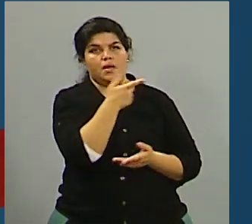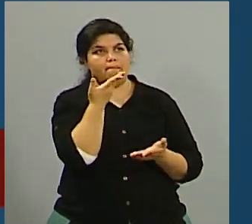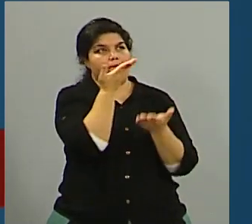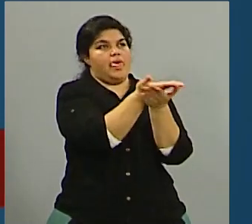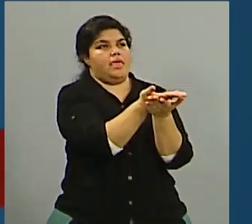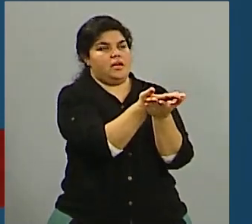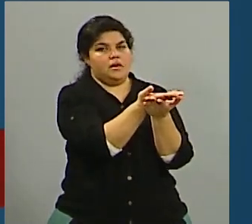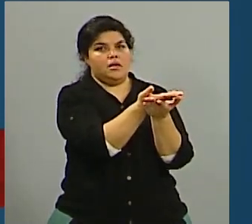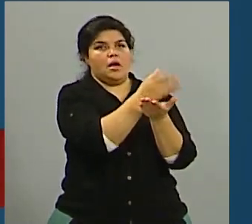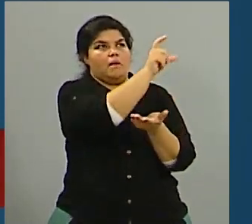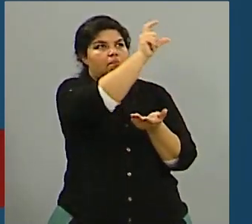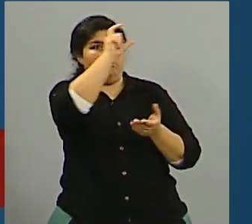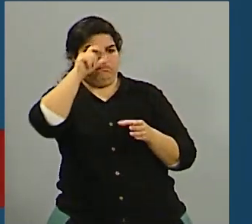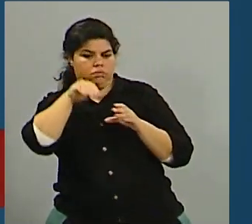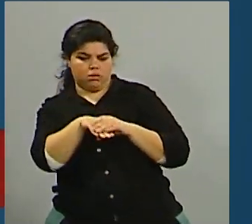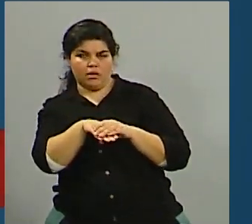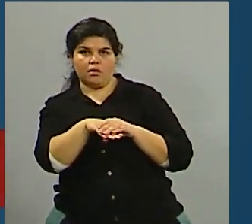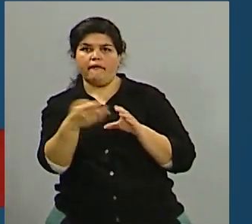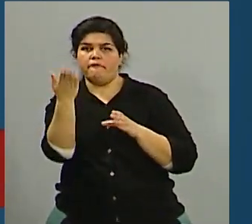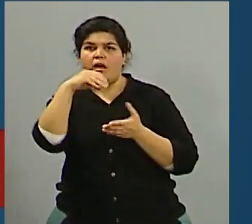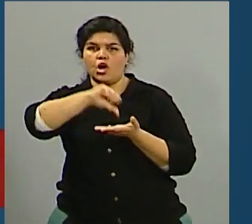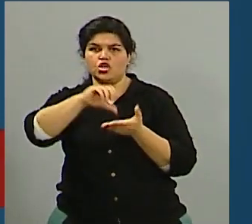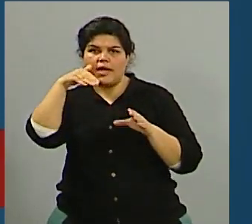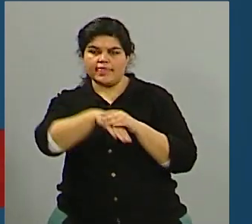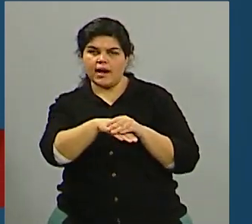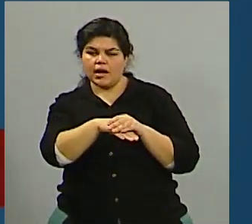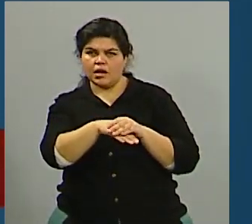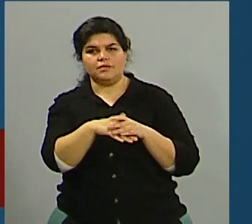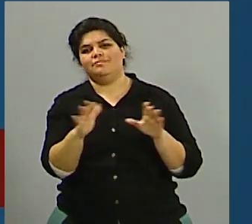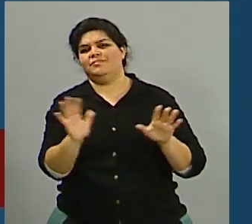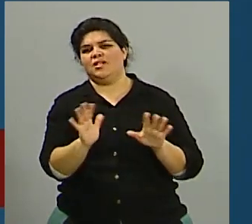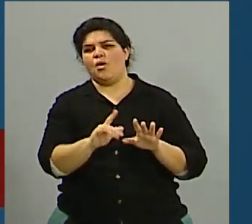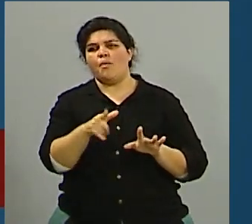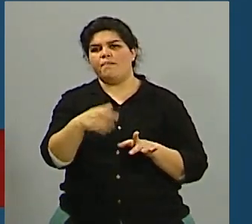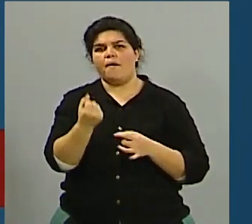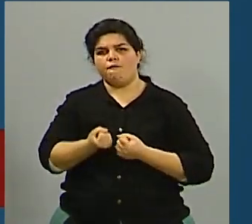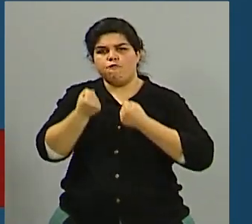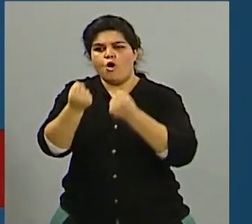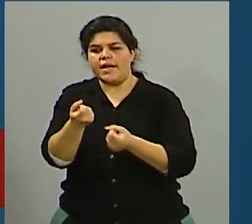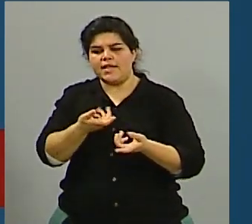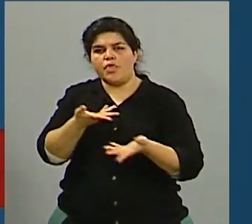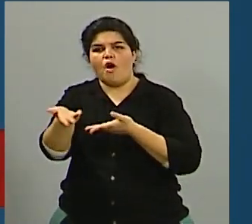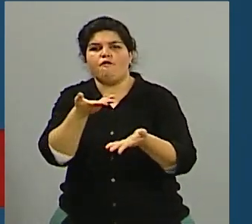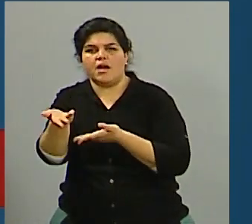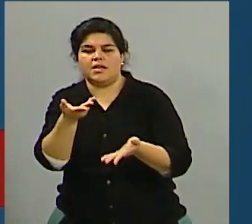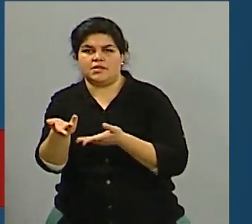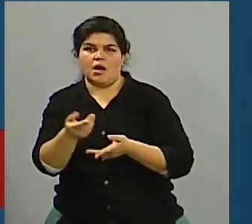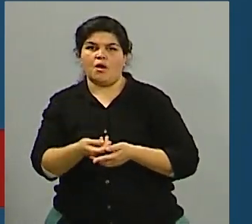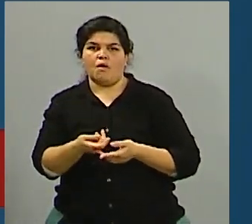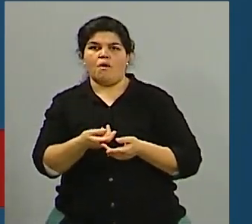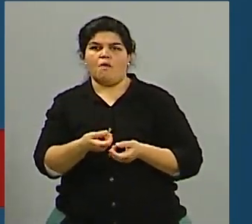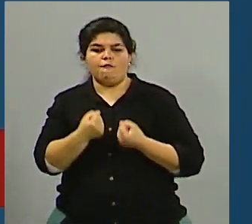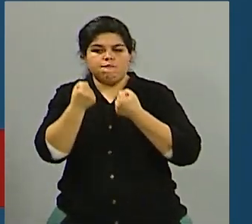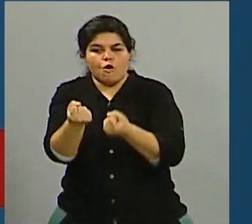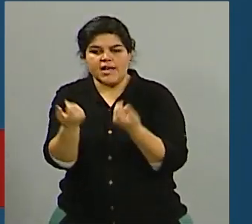de generar un fortalecimiento de la oferta, un fortalecimiento de la inversión, un fortalecimiento